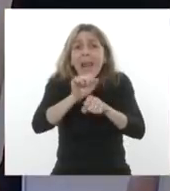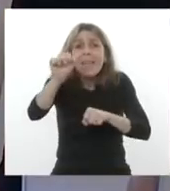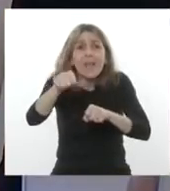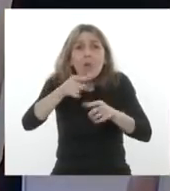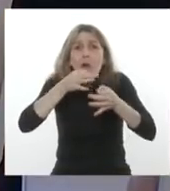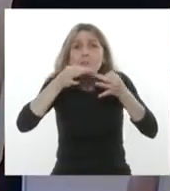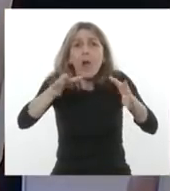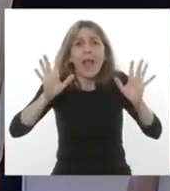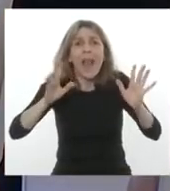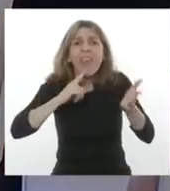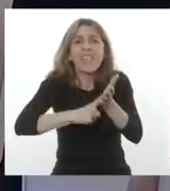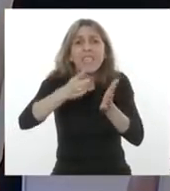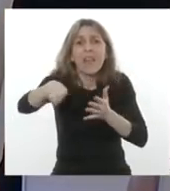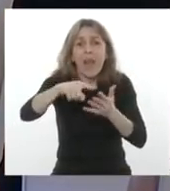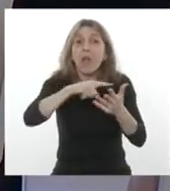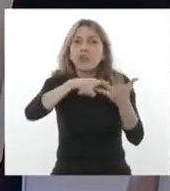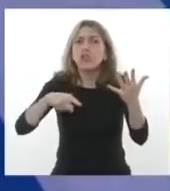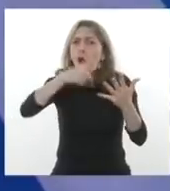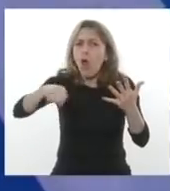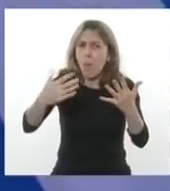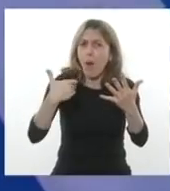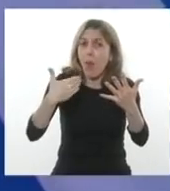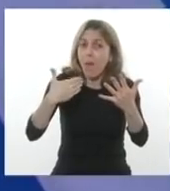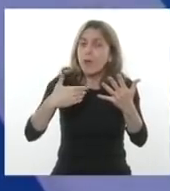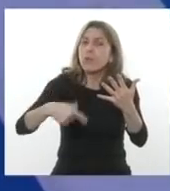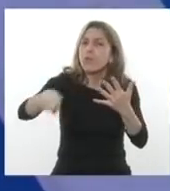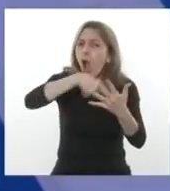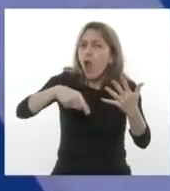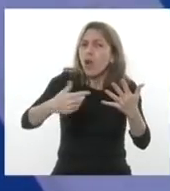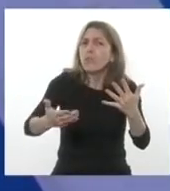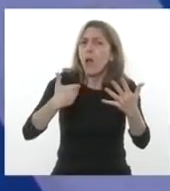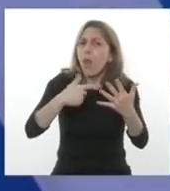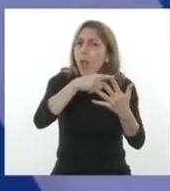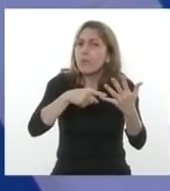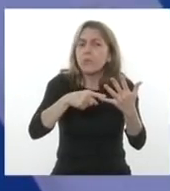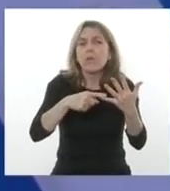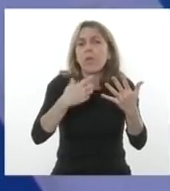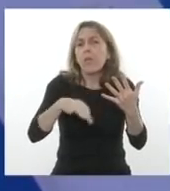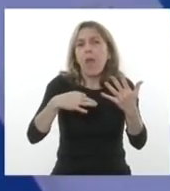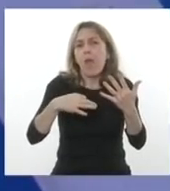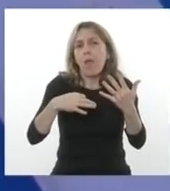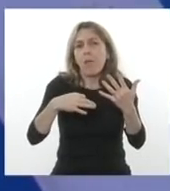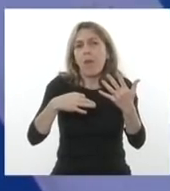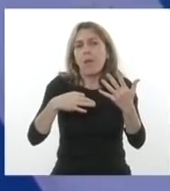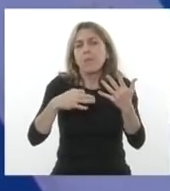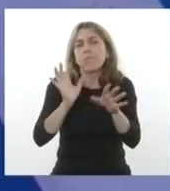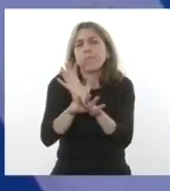Pero para que eso se vea posible, tenemos que darles a todos igualdad.